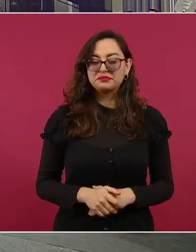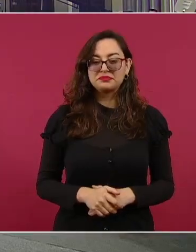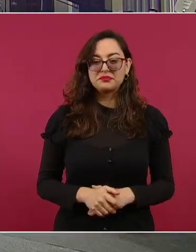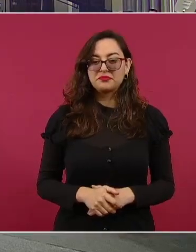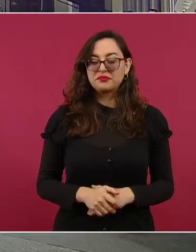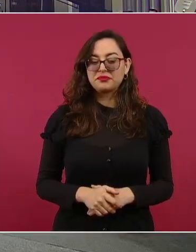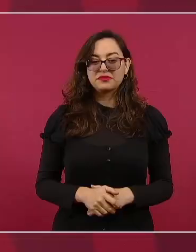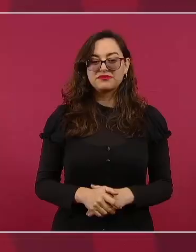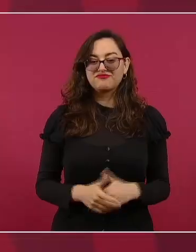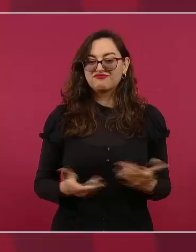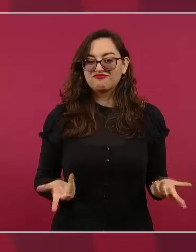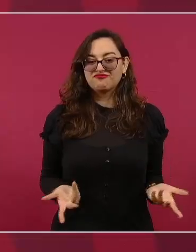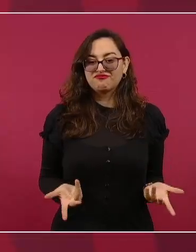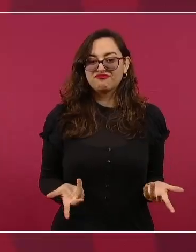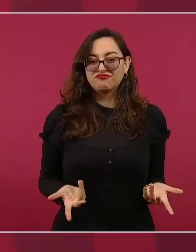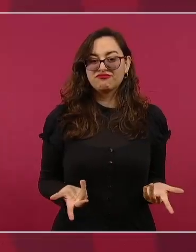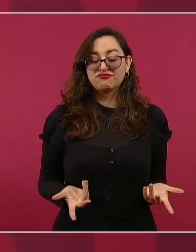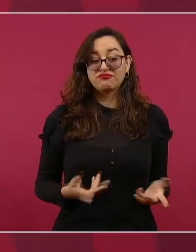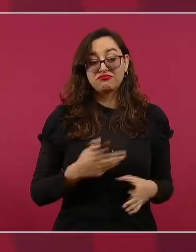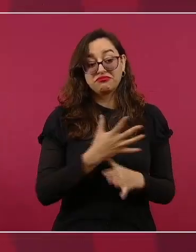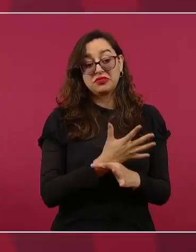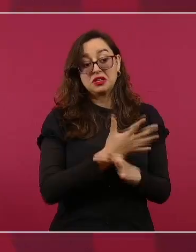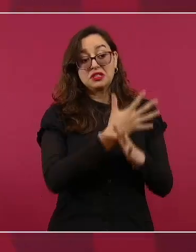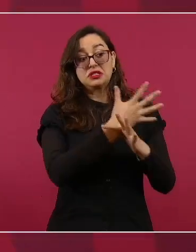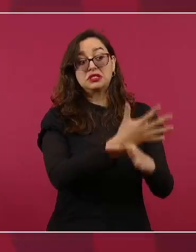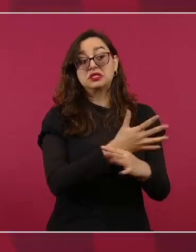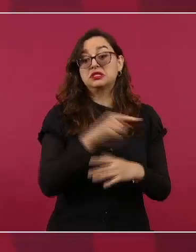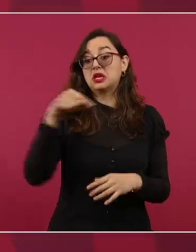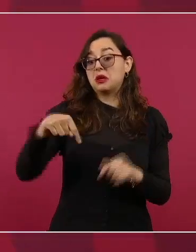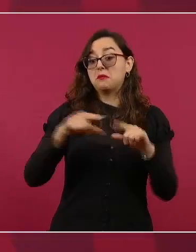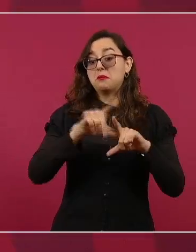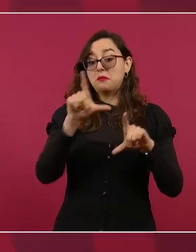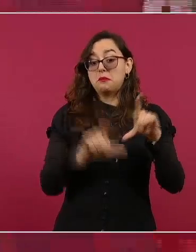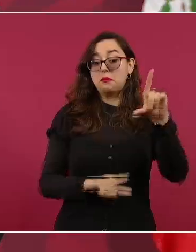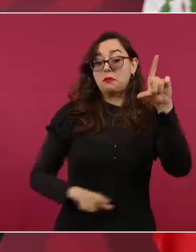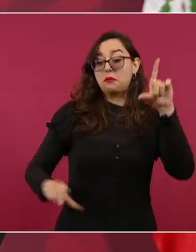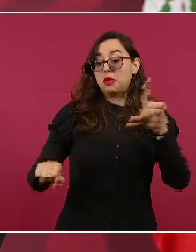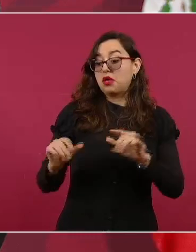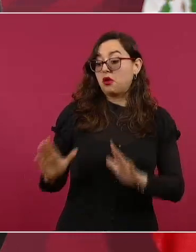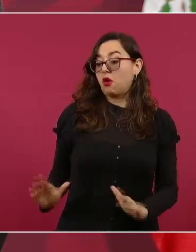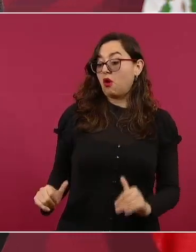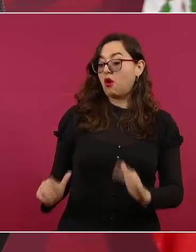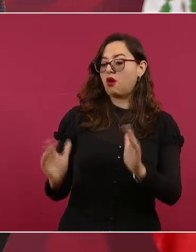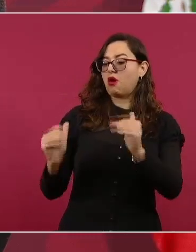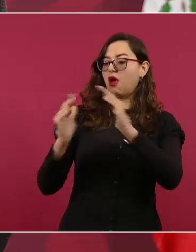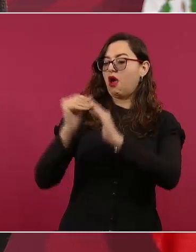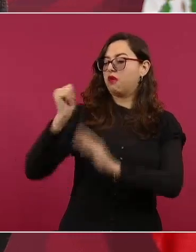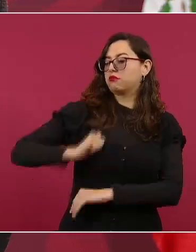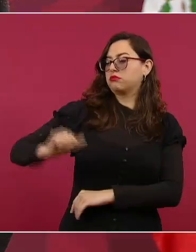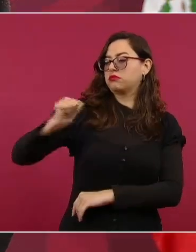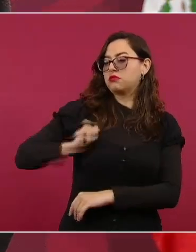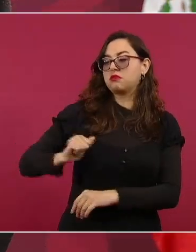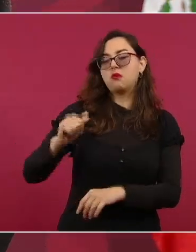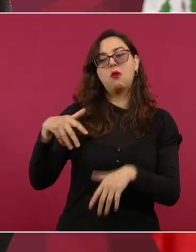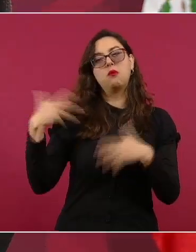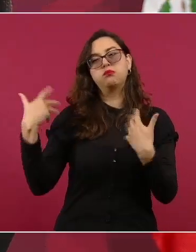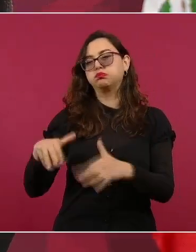que se están destruyendo los tesoros arqueológicos de México con el Tren Maya.